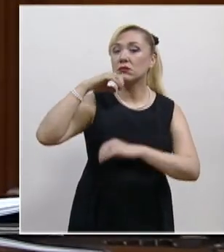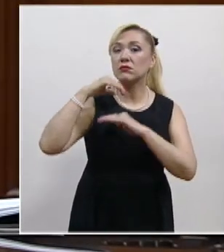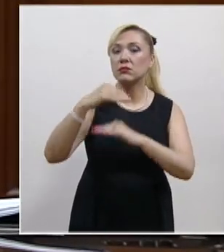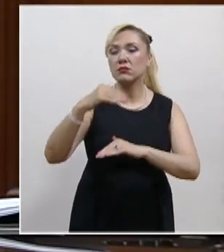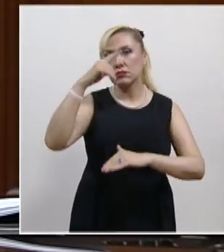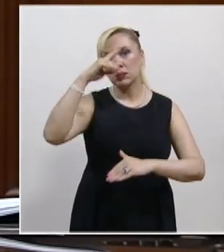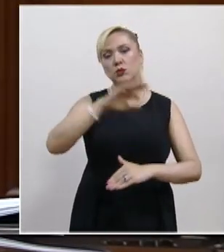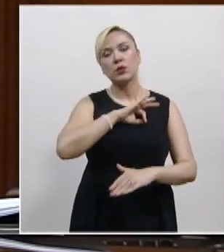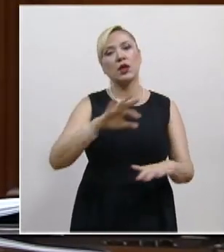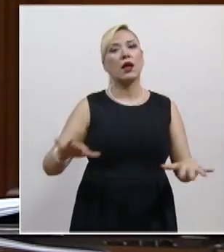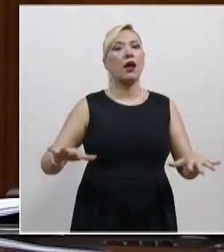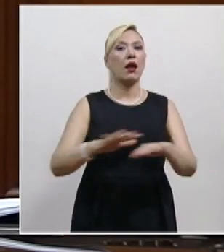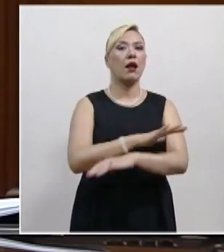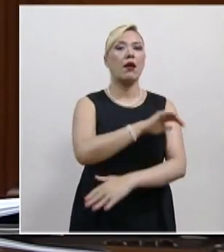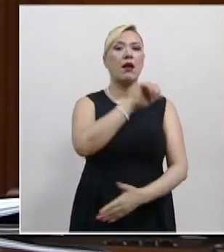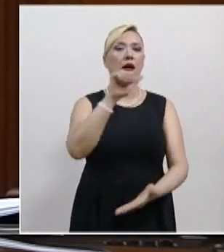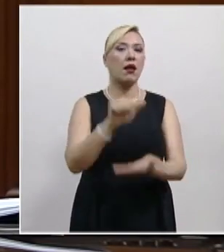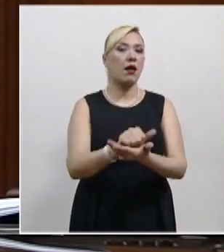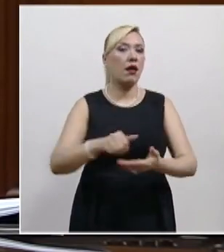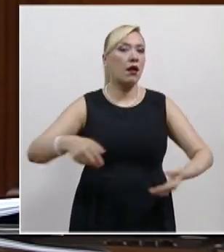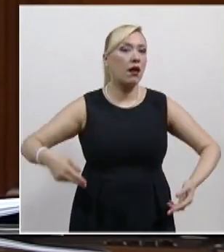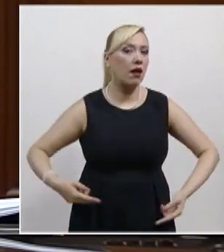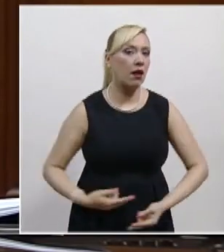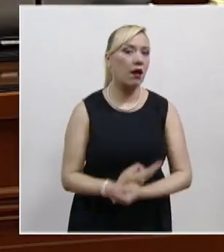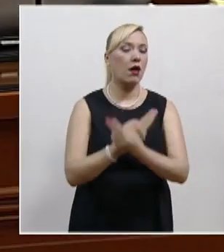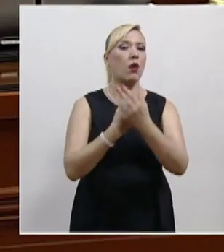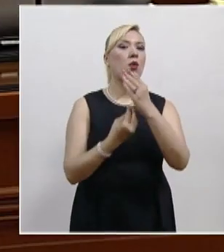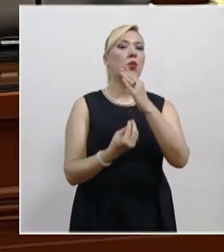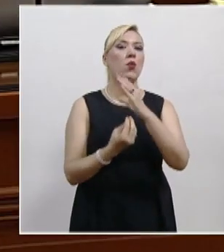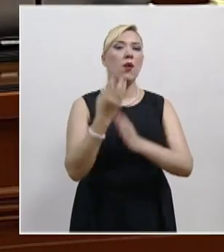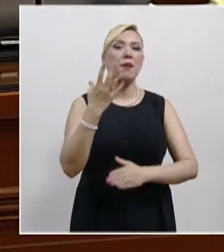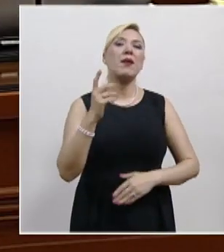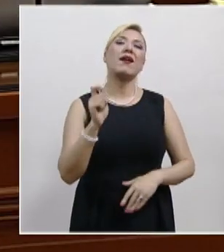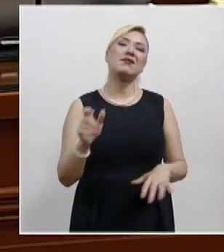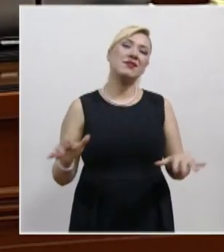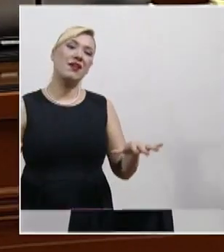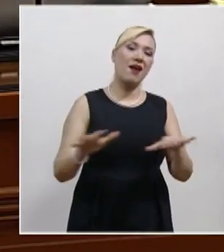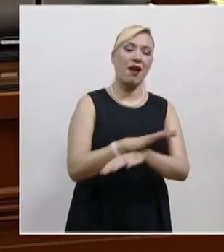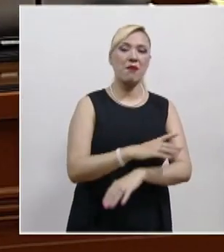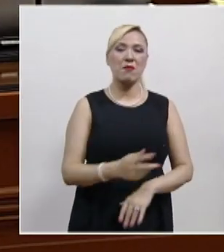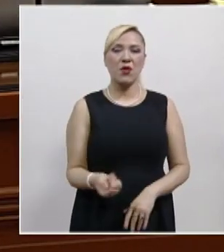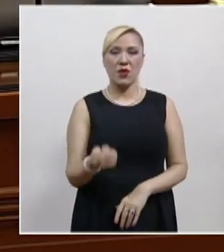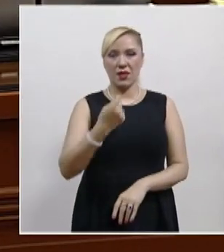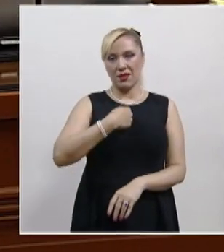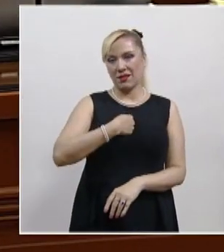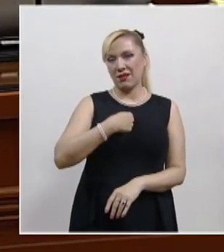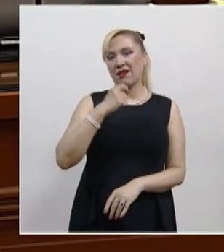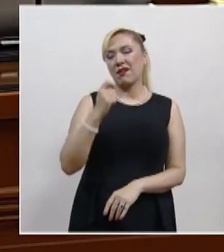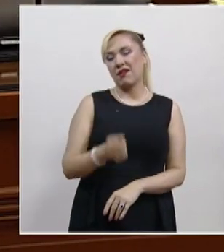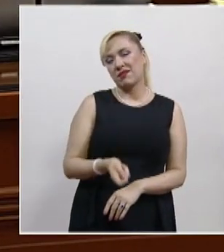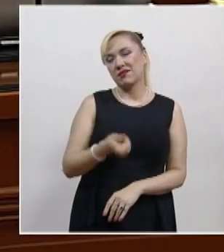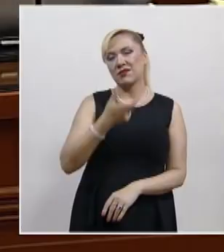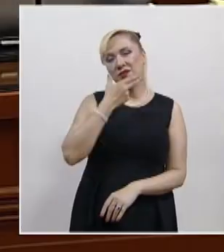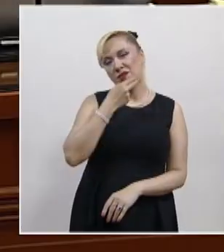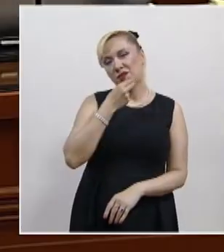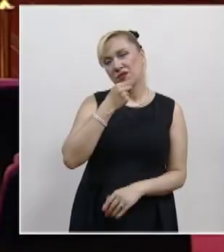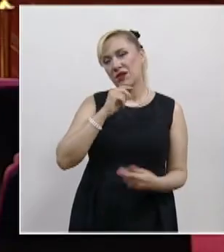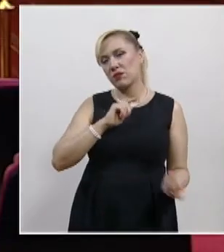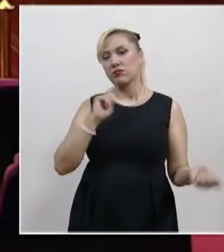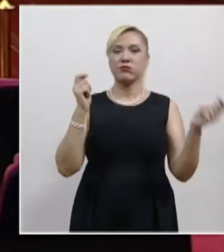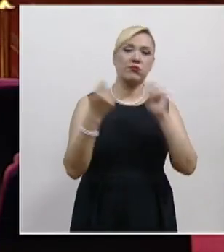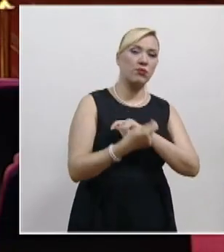de nacimiento nuevas por rectificación de identidad de género. Entre los argumentos centrales estaban que estas